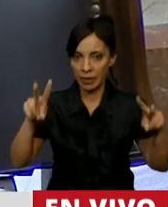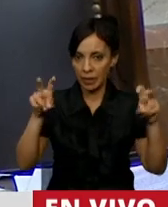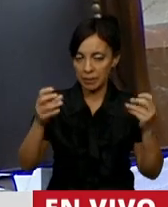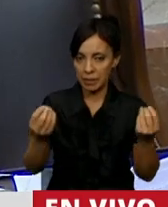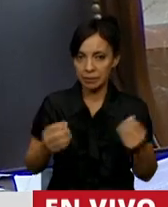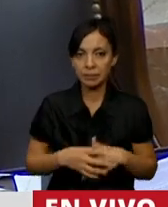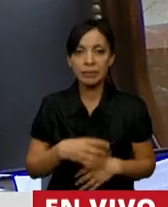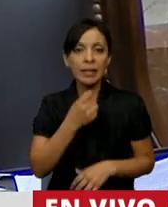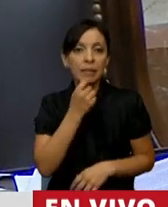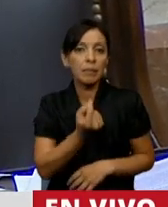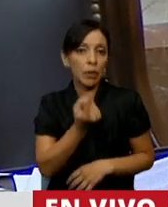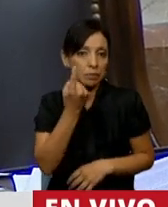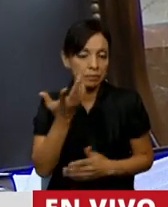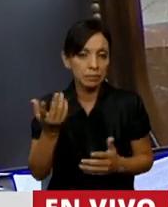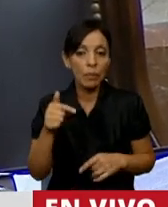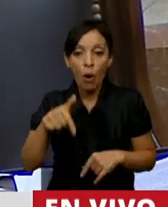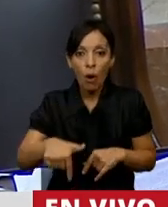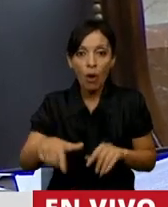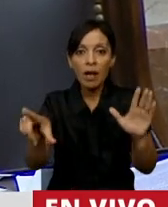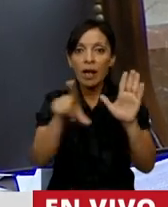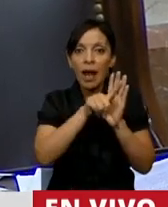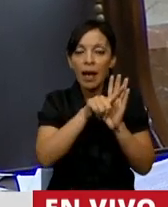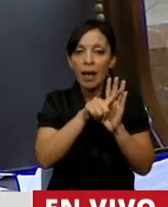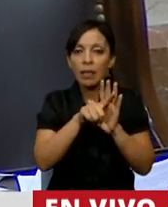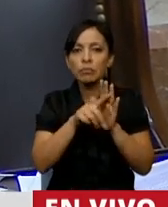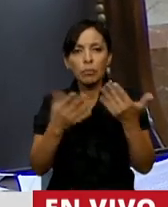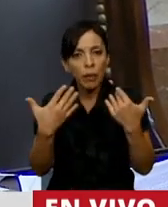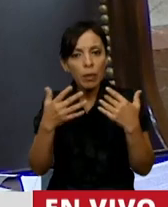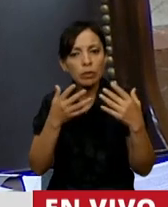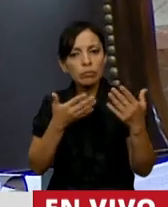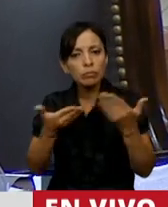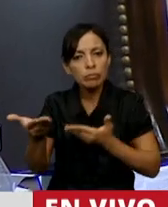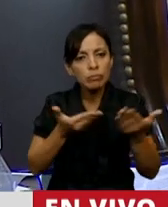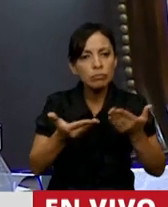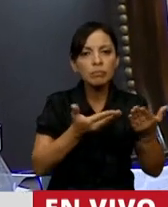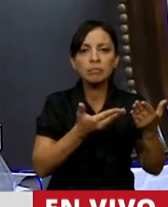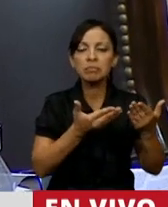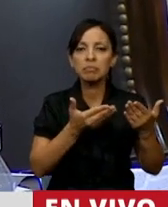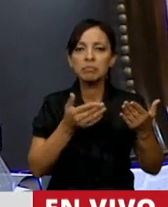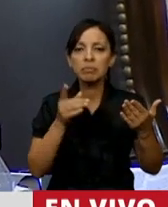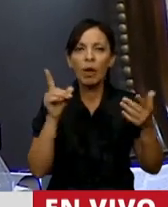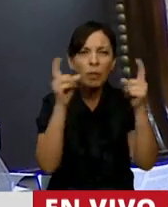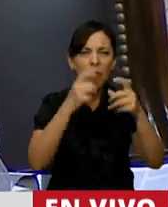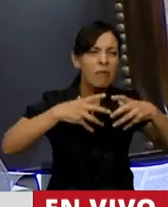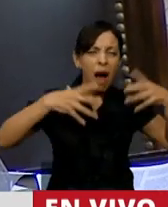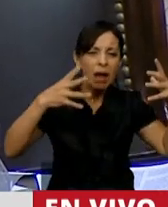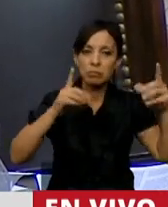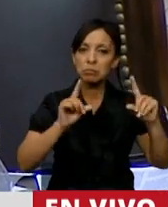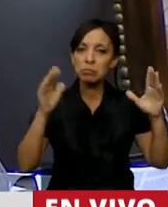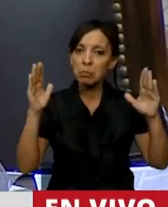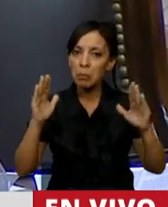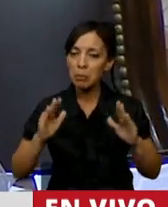hoy podemos tratar esta ley con menor conflictibilidad y con más respeto,